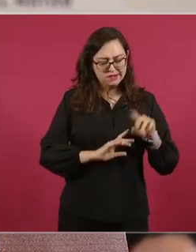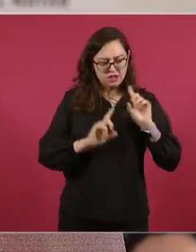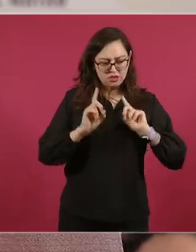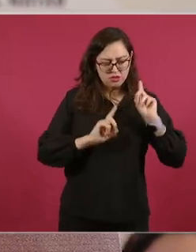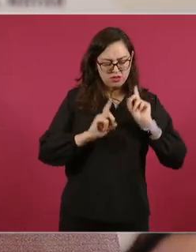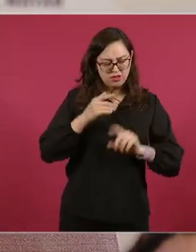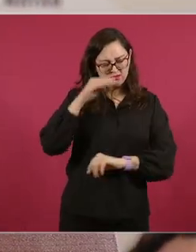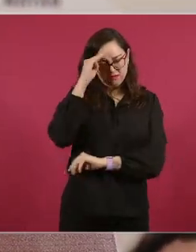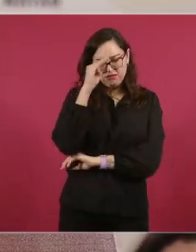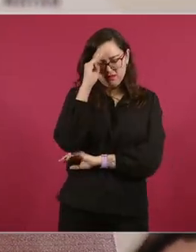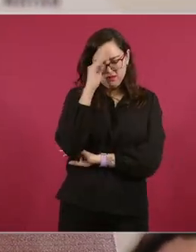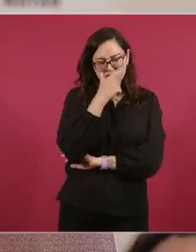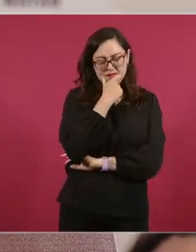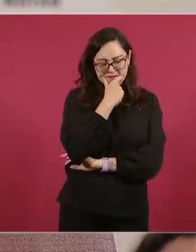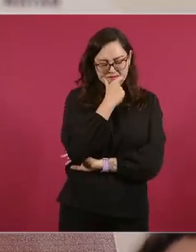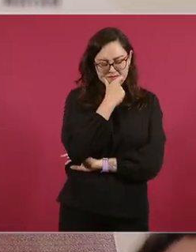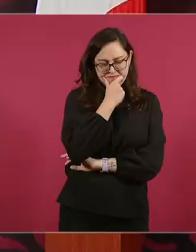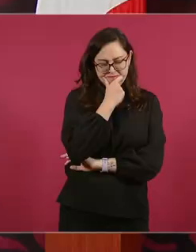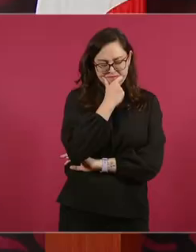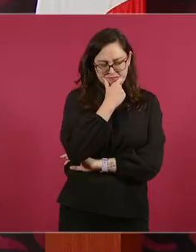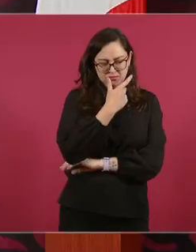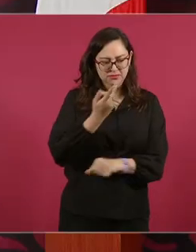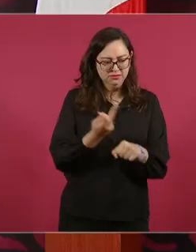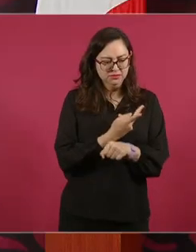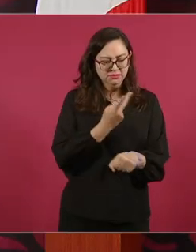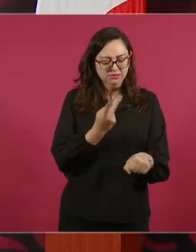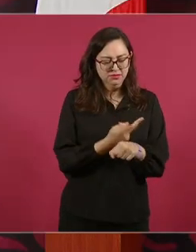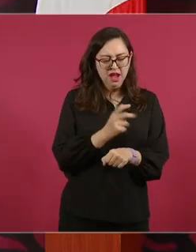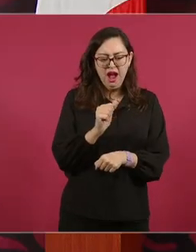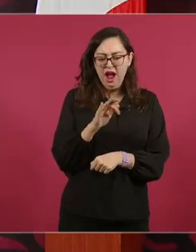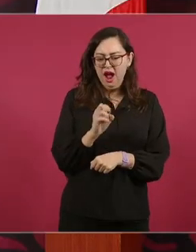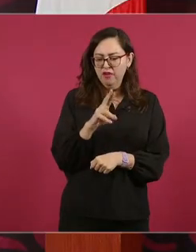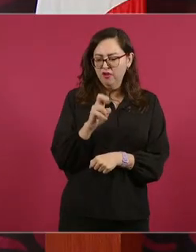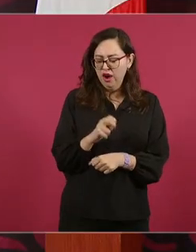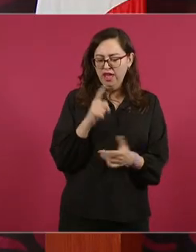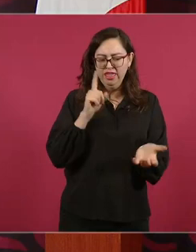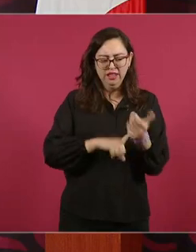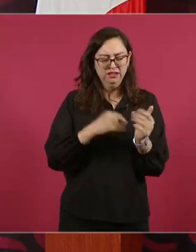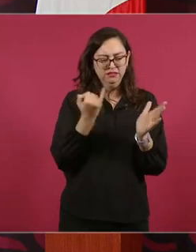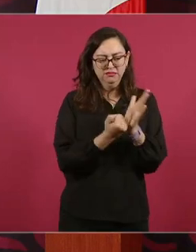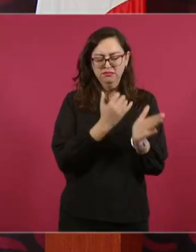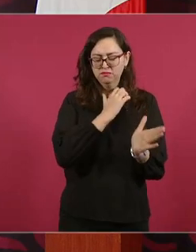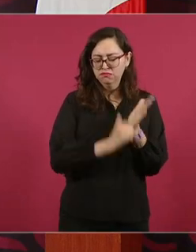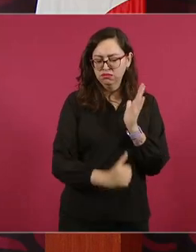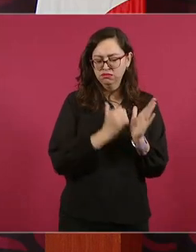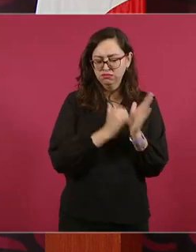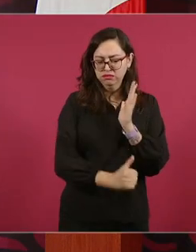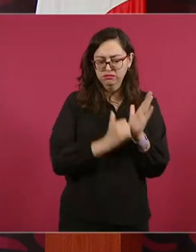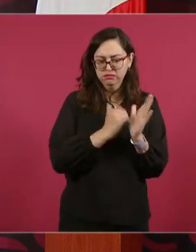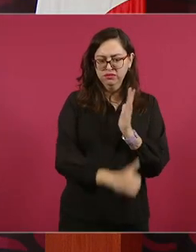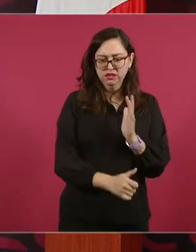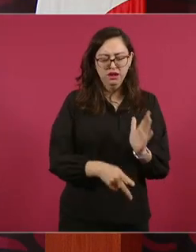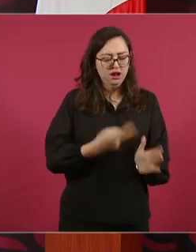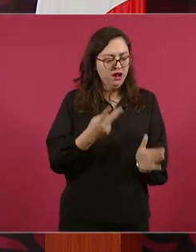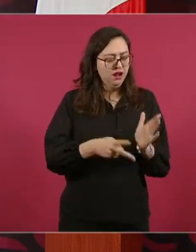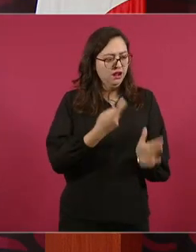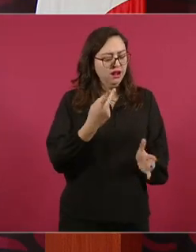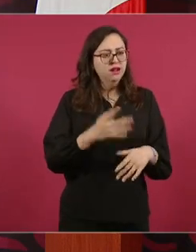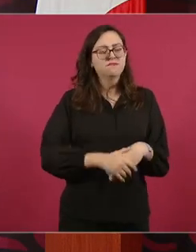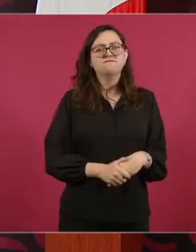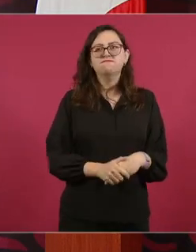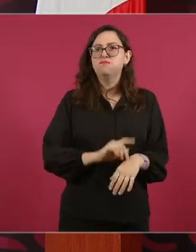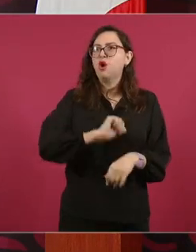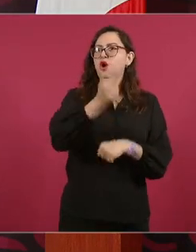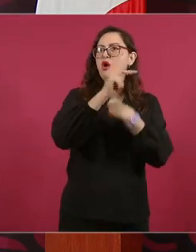ver cómo está el cobro de las comisiones de los Afores en otros países.